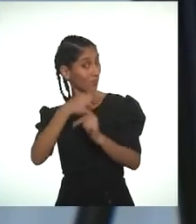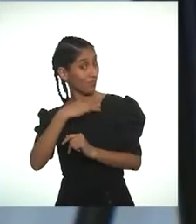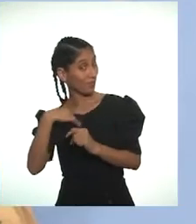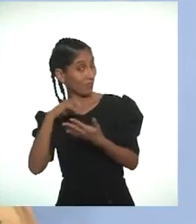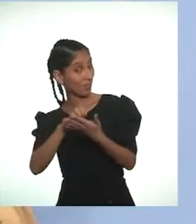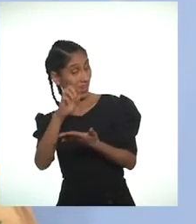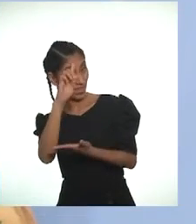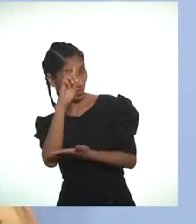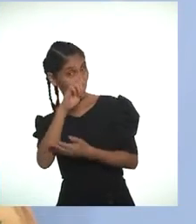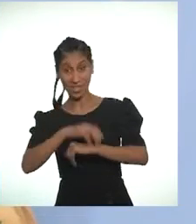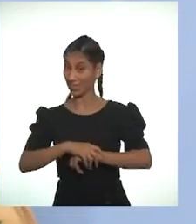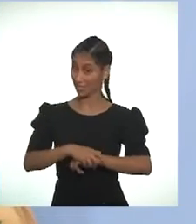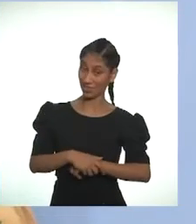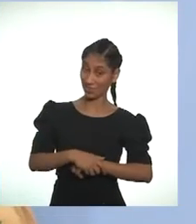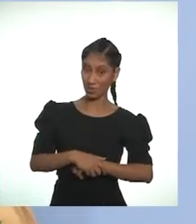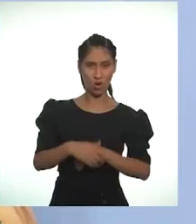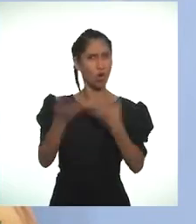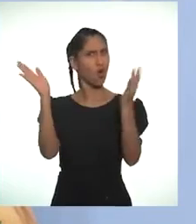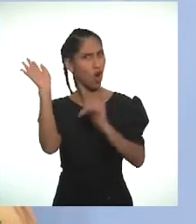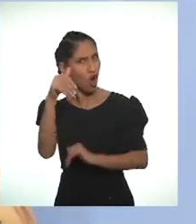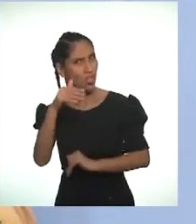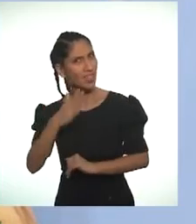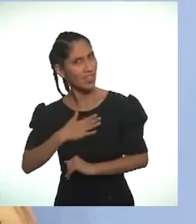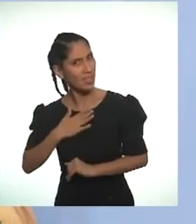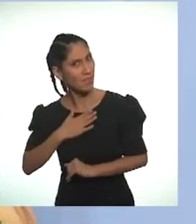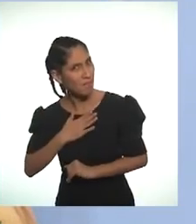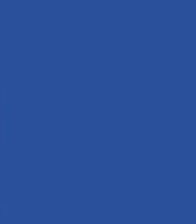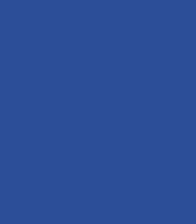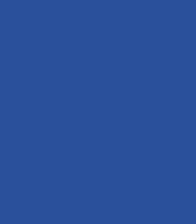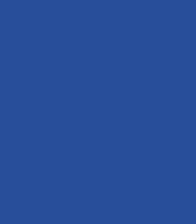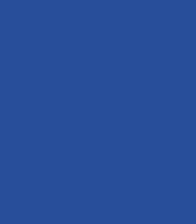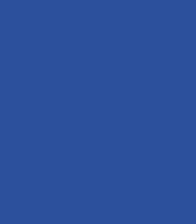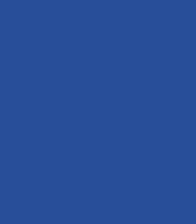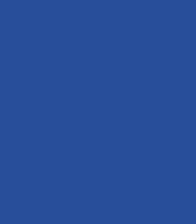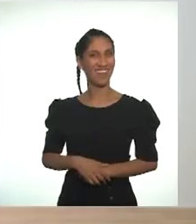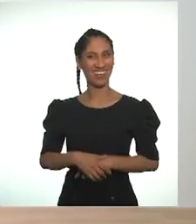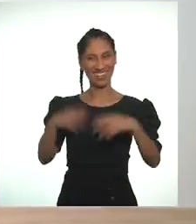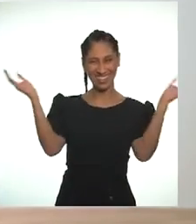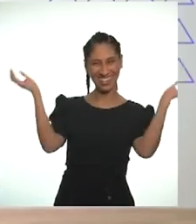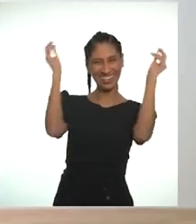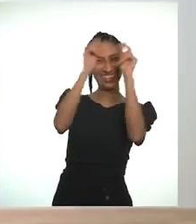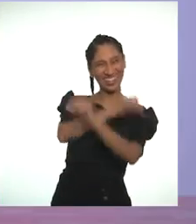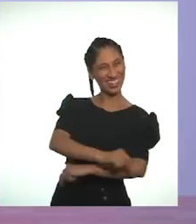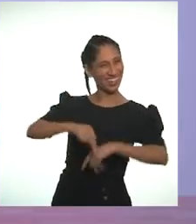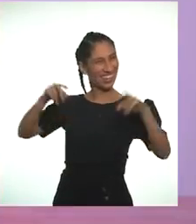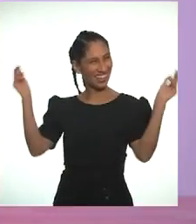iniciativa del Ministerio de Educación. Oye, esa es mi línea.